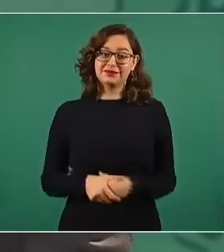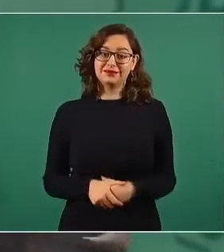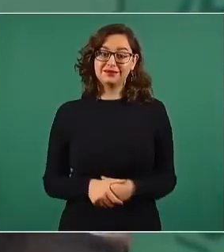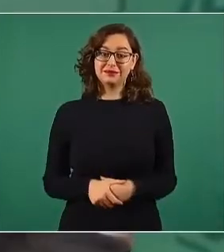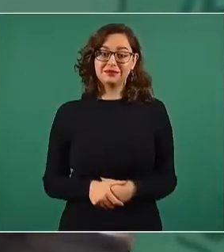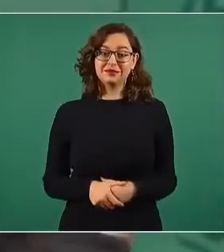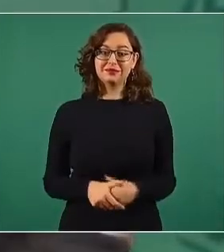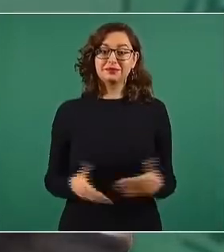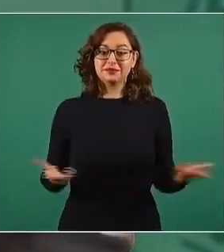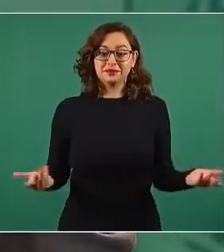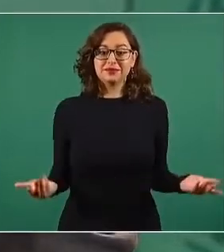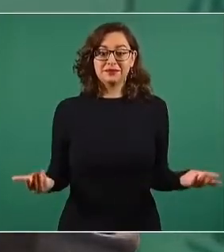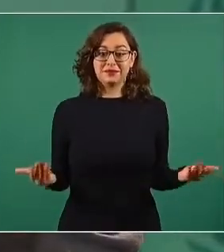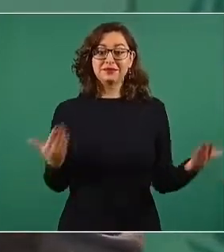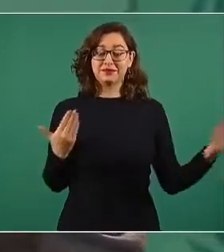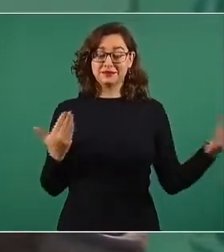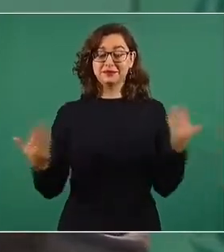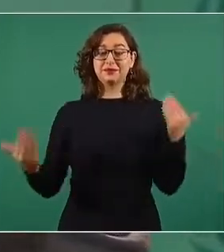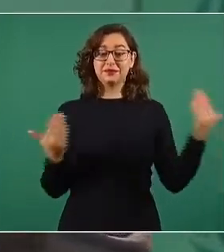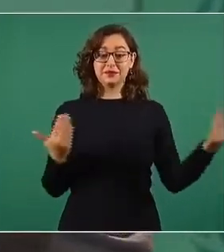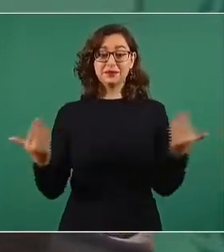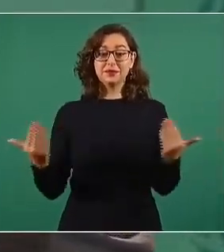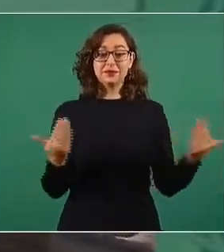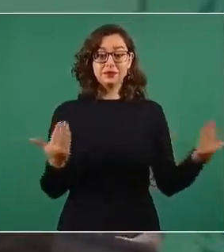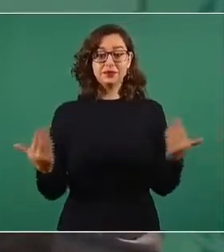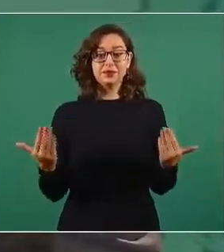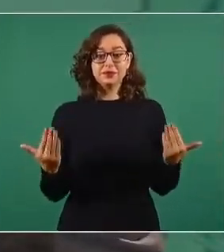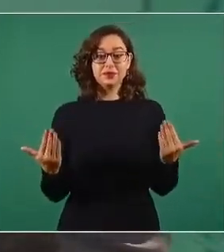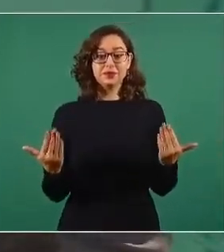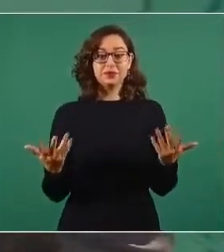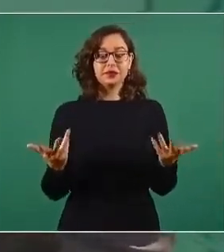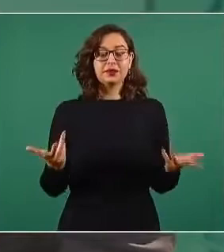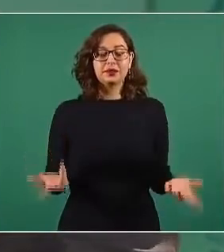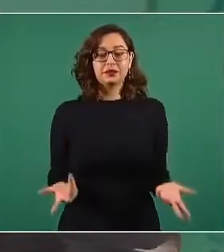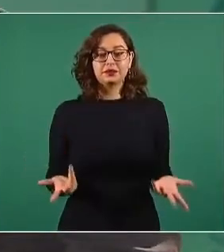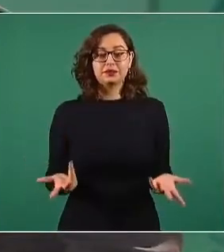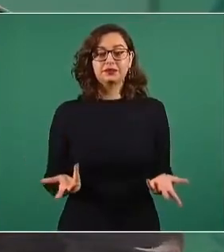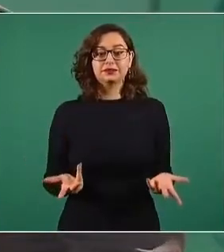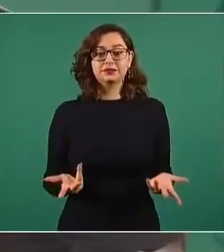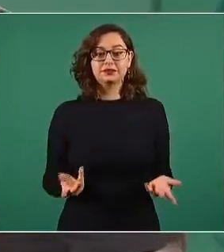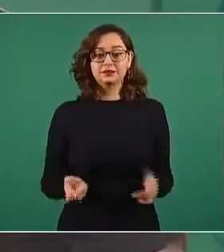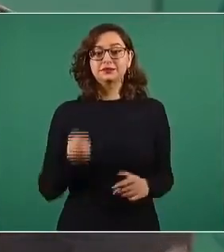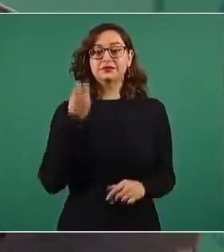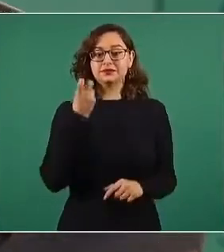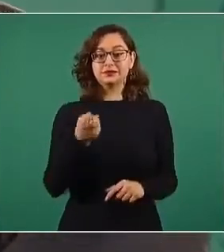Es un poco lo que veíamos y es lo que